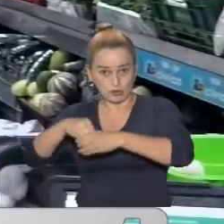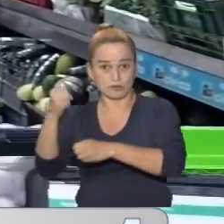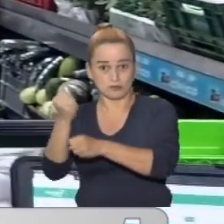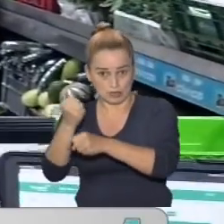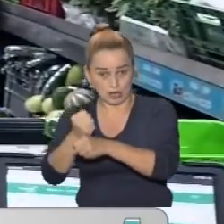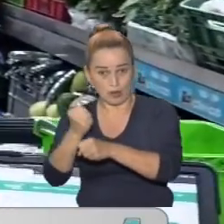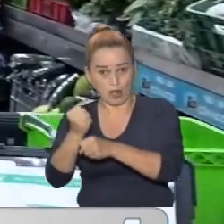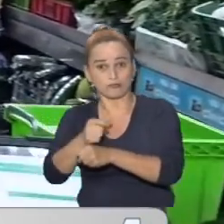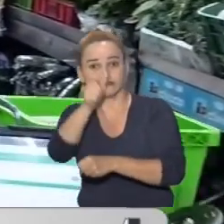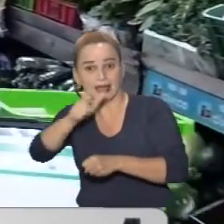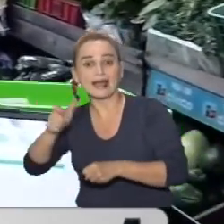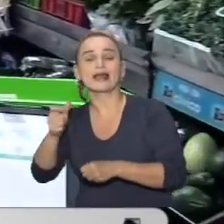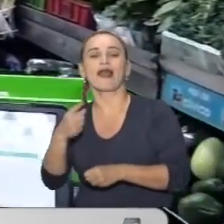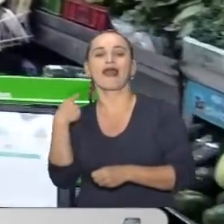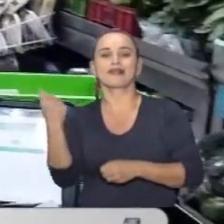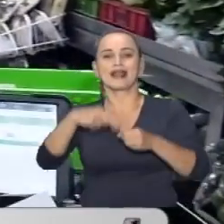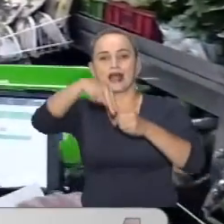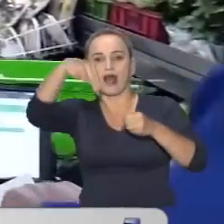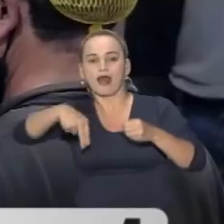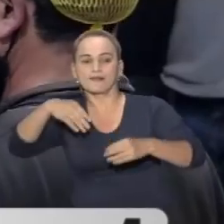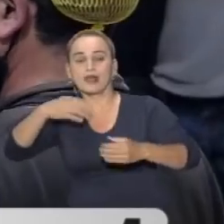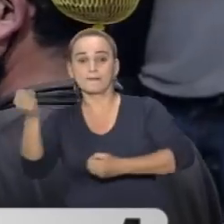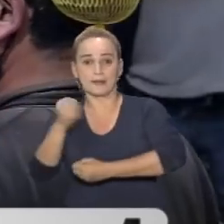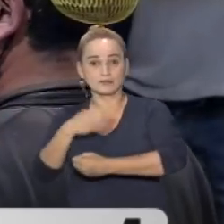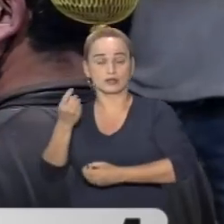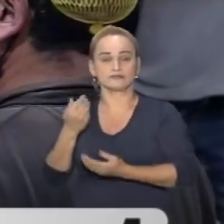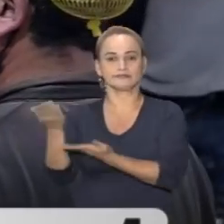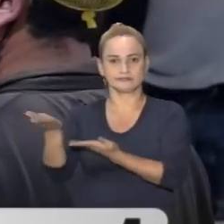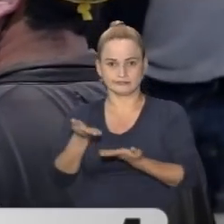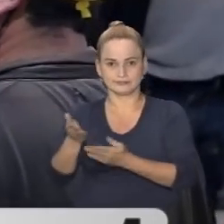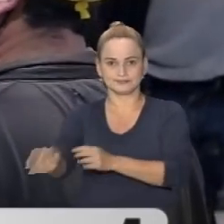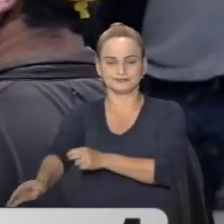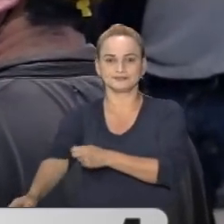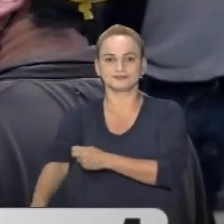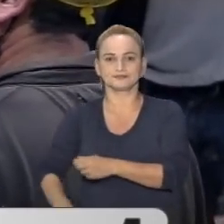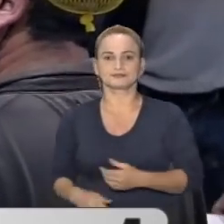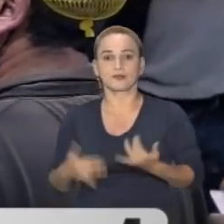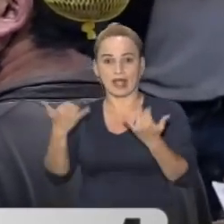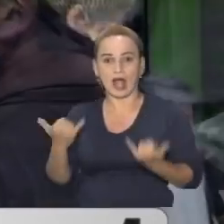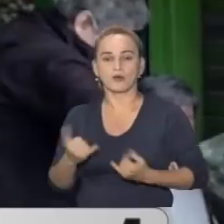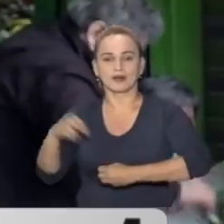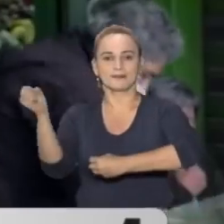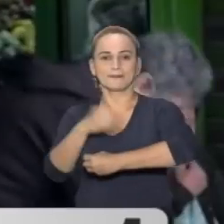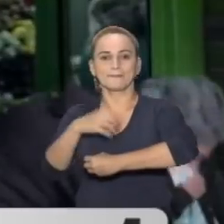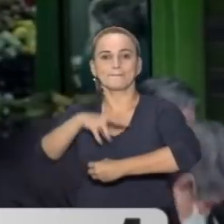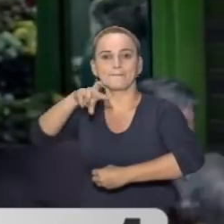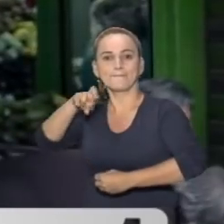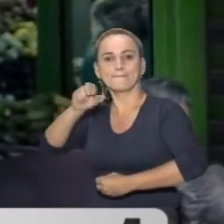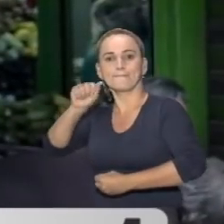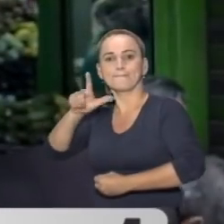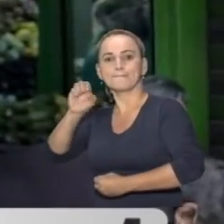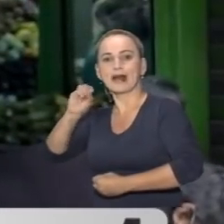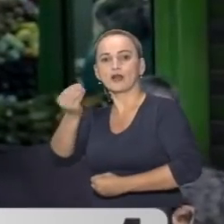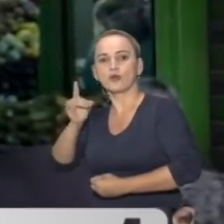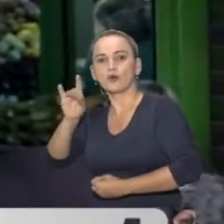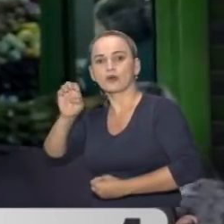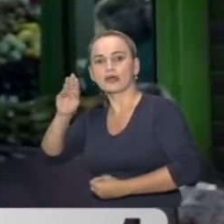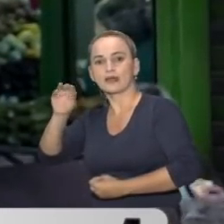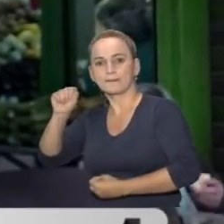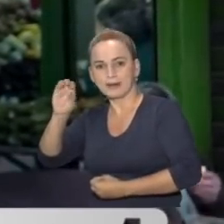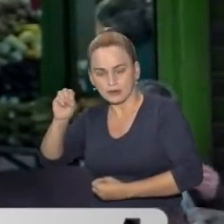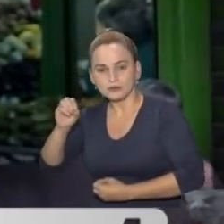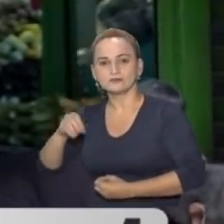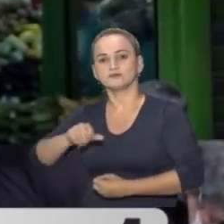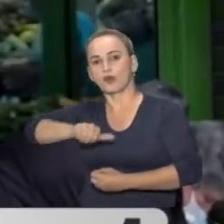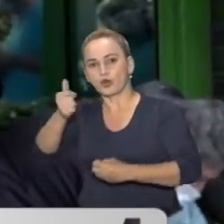sino también a los ciudadanos que van allá a mercar. Estamos en la Plaza de Palo Quemado, estamos en la Central de